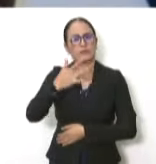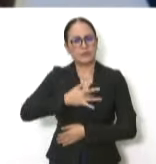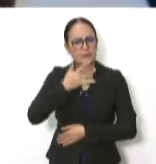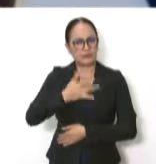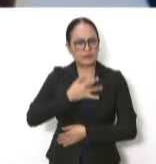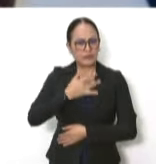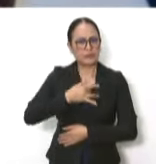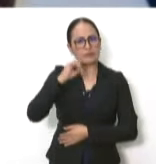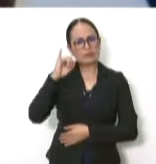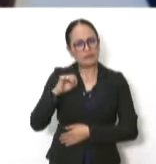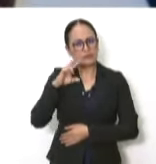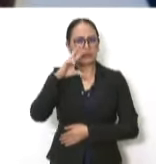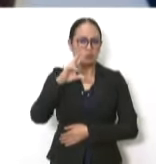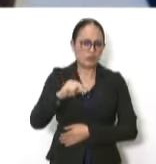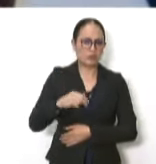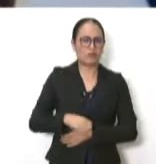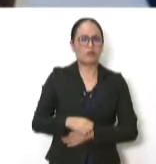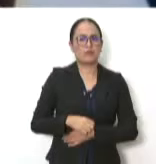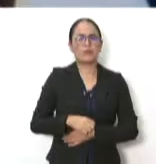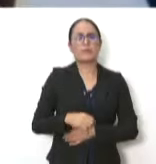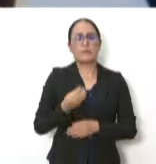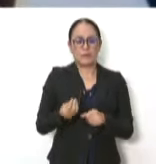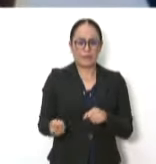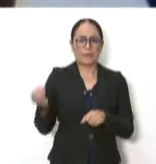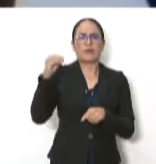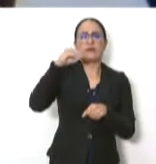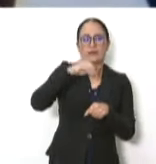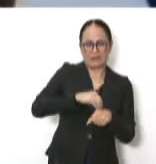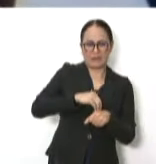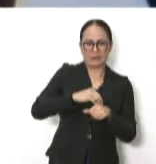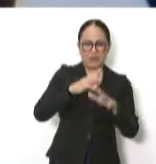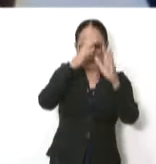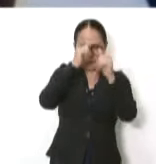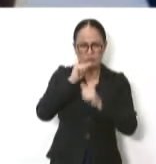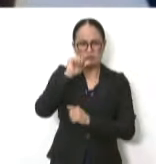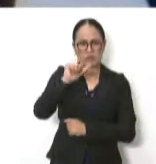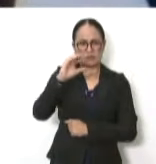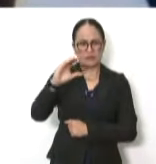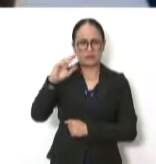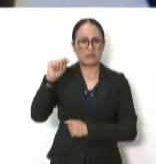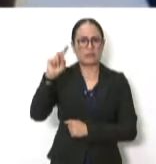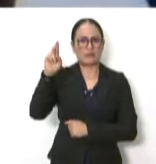Pleno de este Instituto modificar el anexo del acuerdo